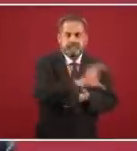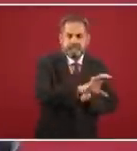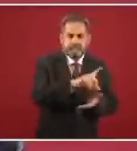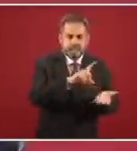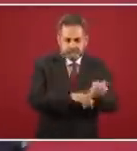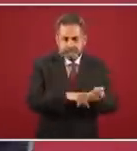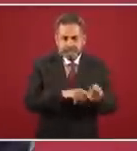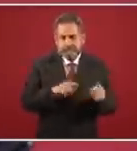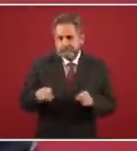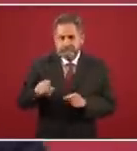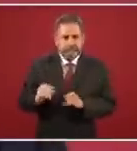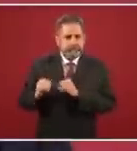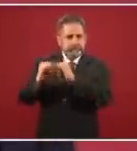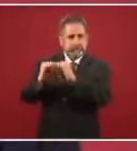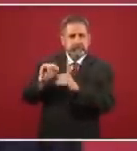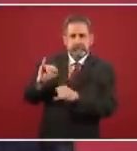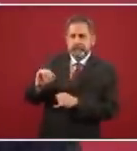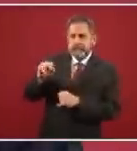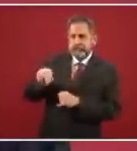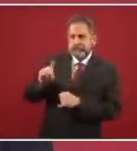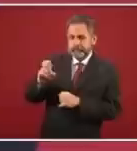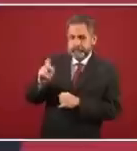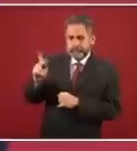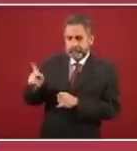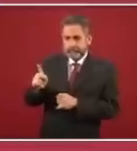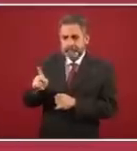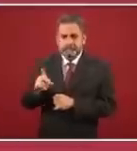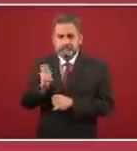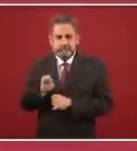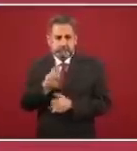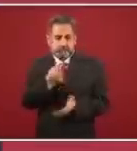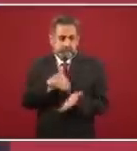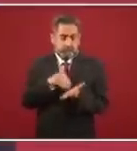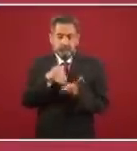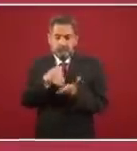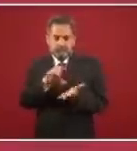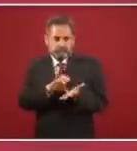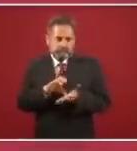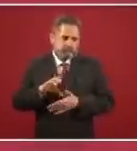para devolverle al pueblo lo robado, aporta 2,000 millones.